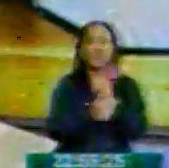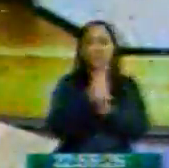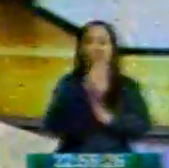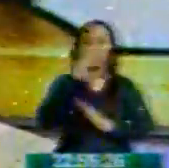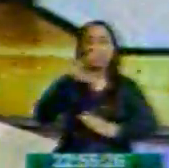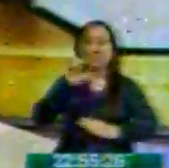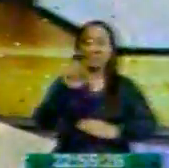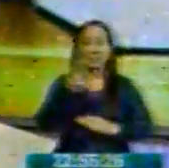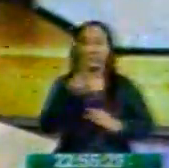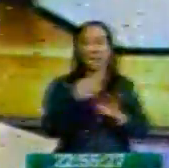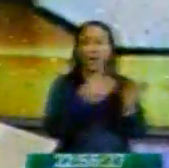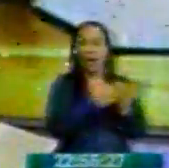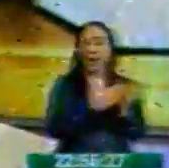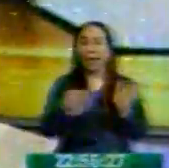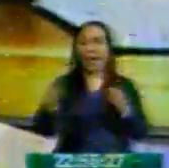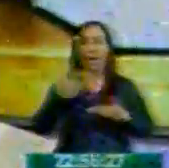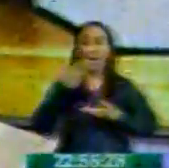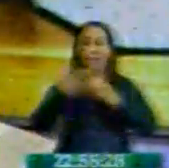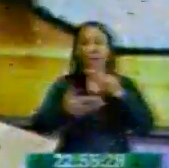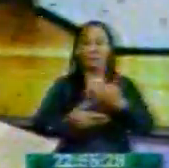Navas amplió su versión.